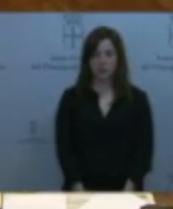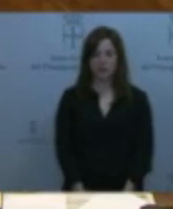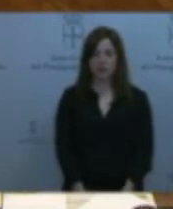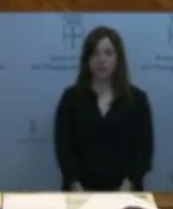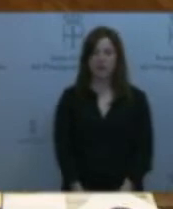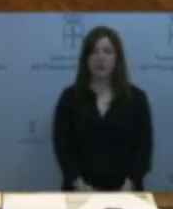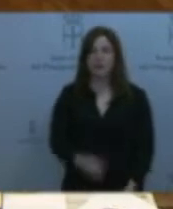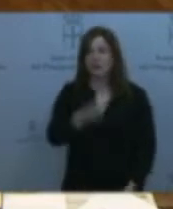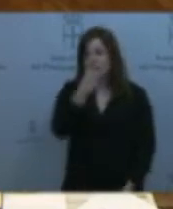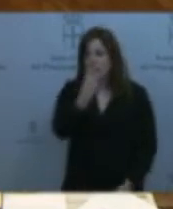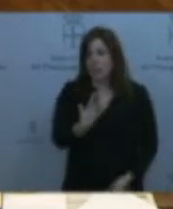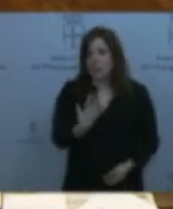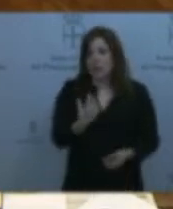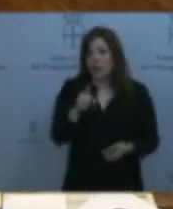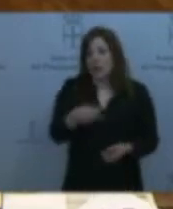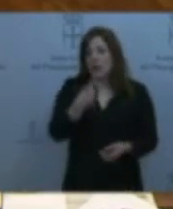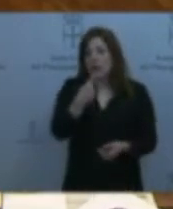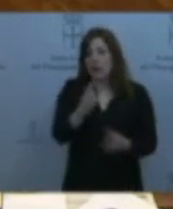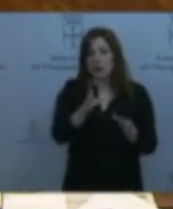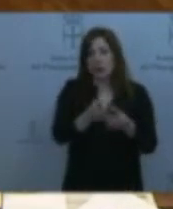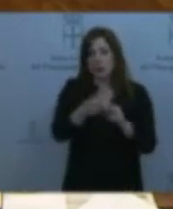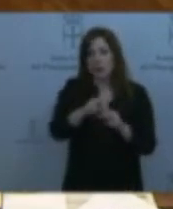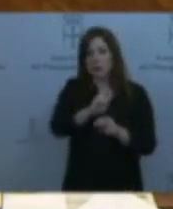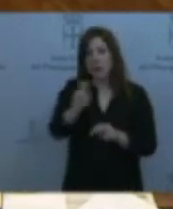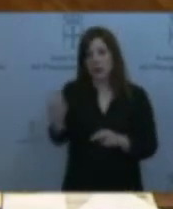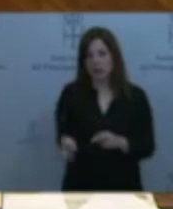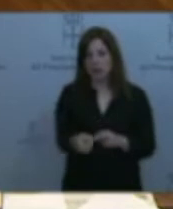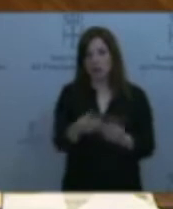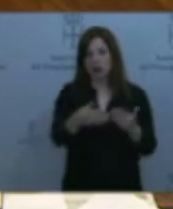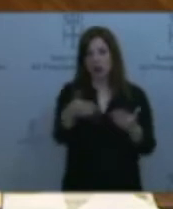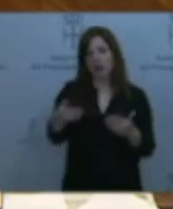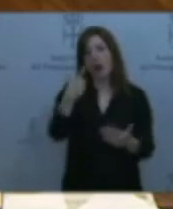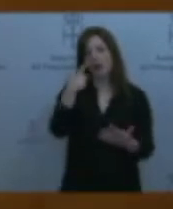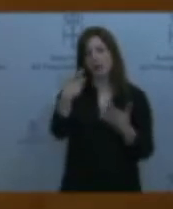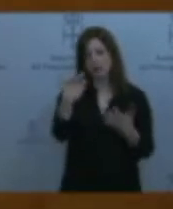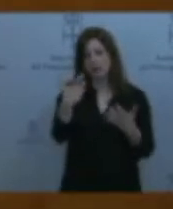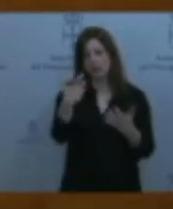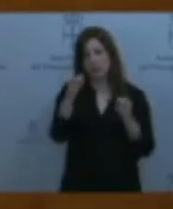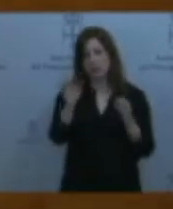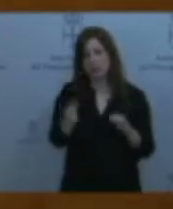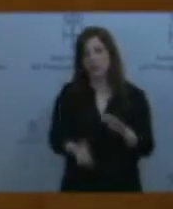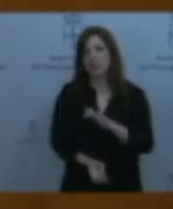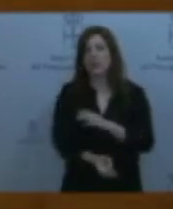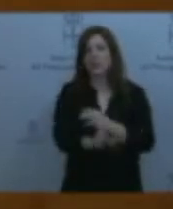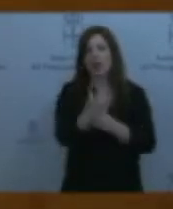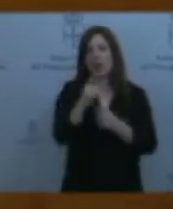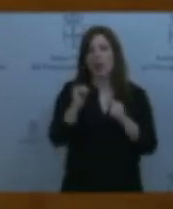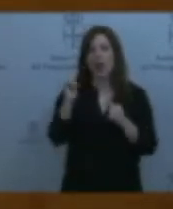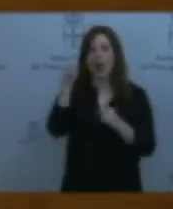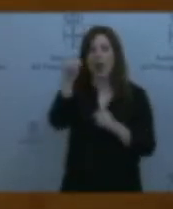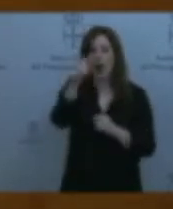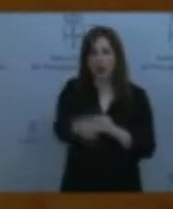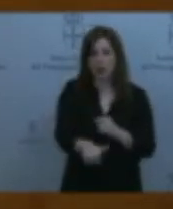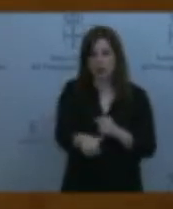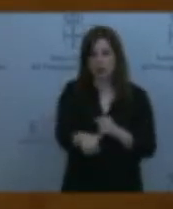Bueno, se ha dicho hoy aquí por varios grupos, una colección artística creada a lo largo de los años, durante las últimas